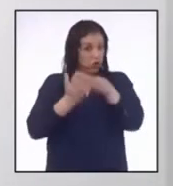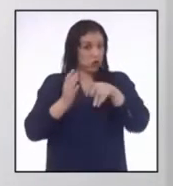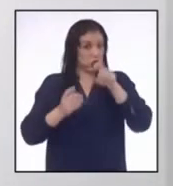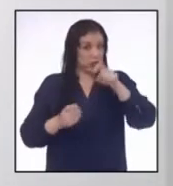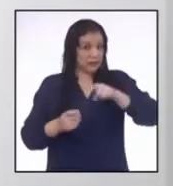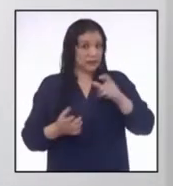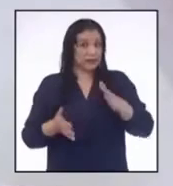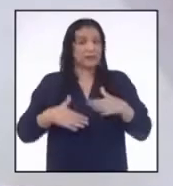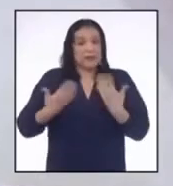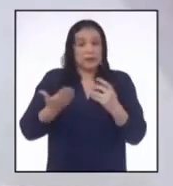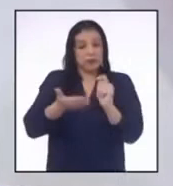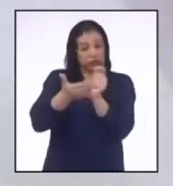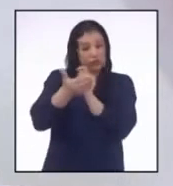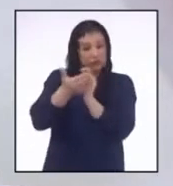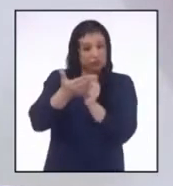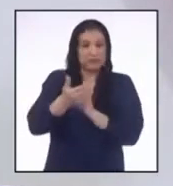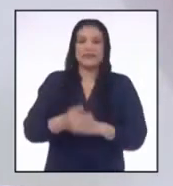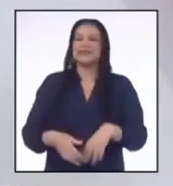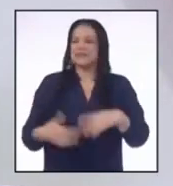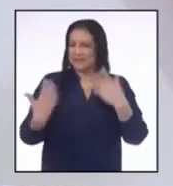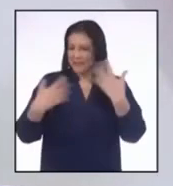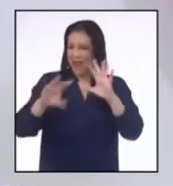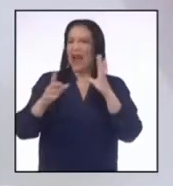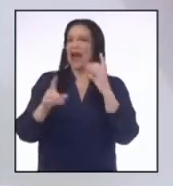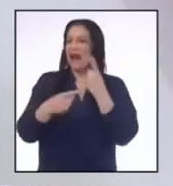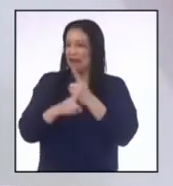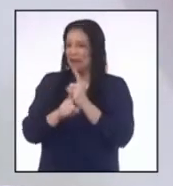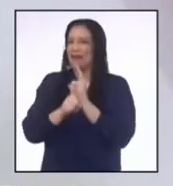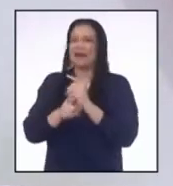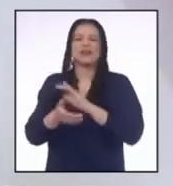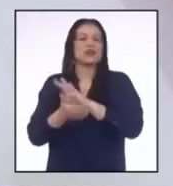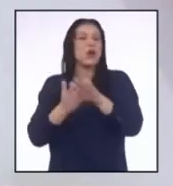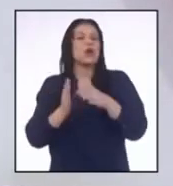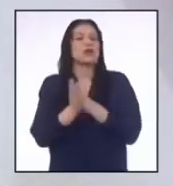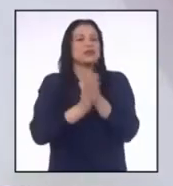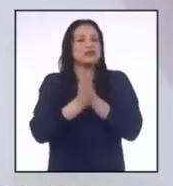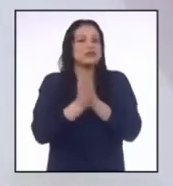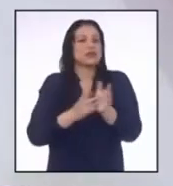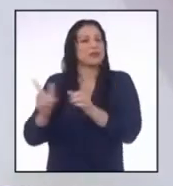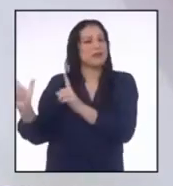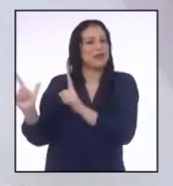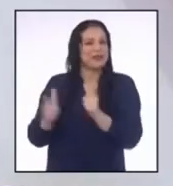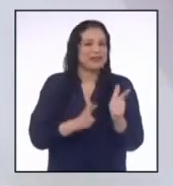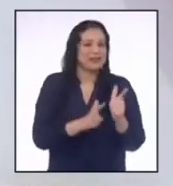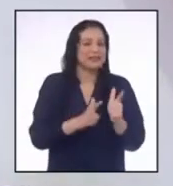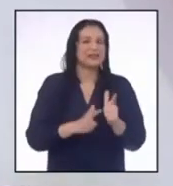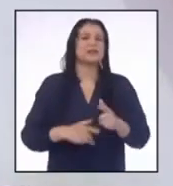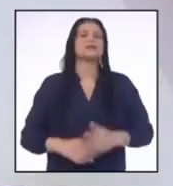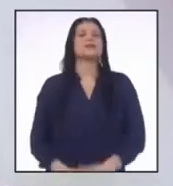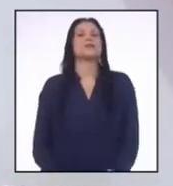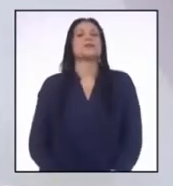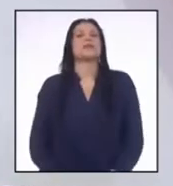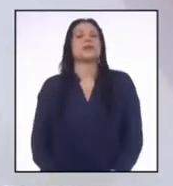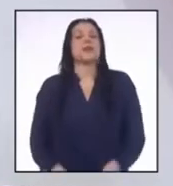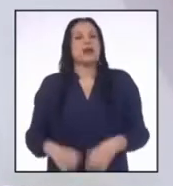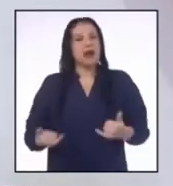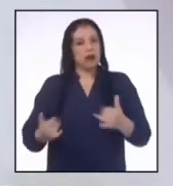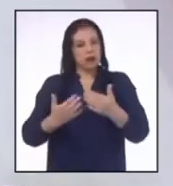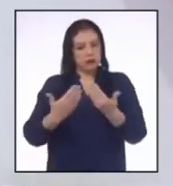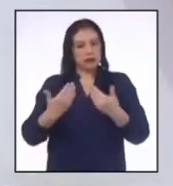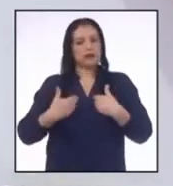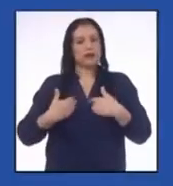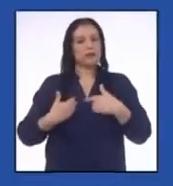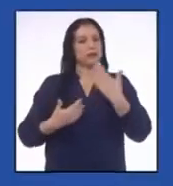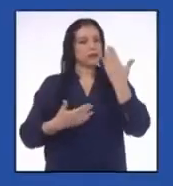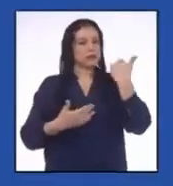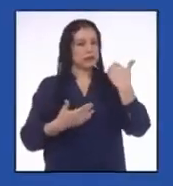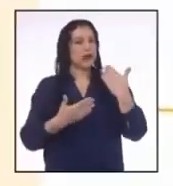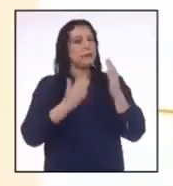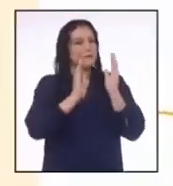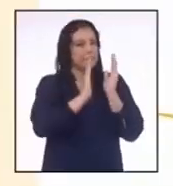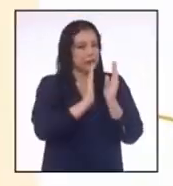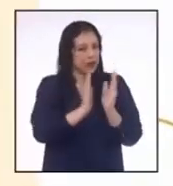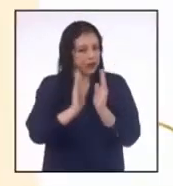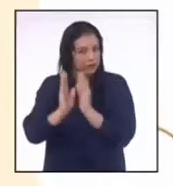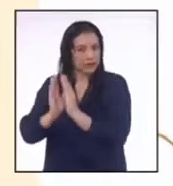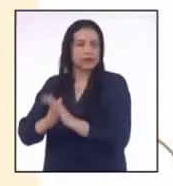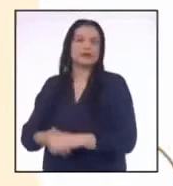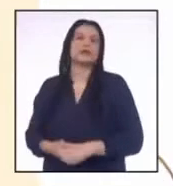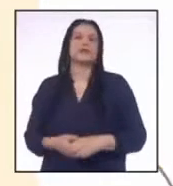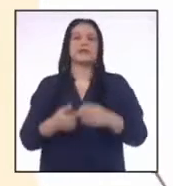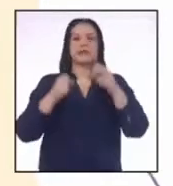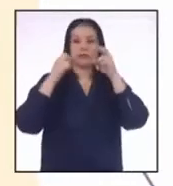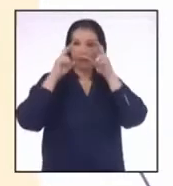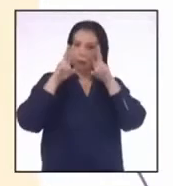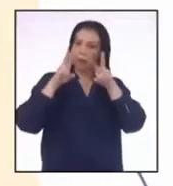necesario para escribir? Por supuesto, profesora, ya estamos más que listos. A ver, tenemos nuestra planificación.